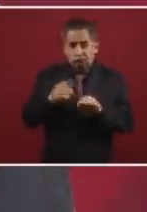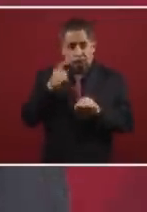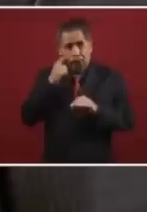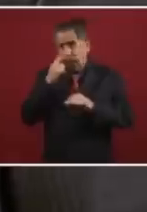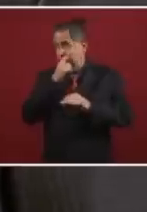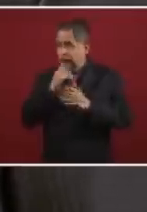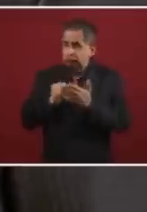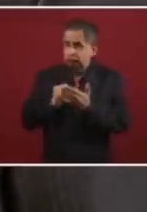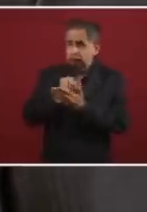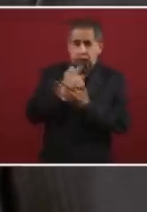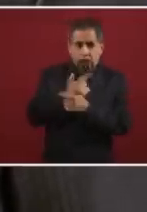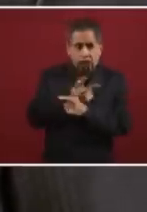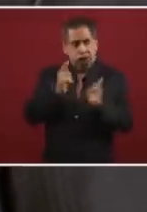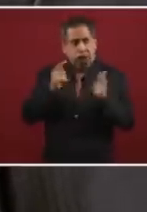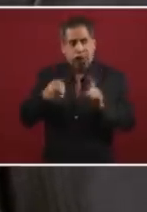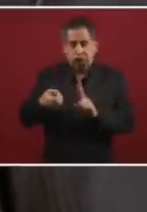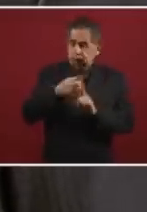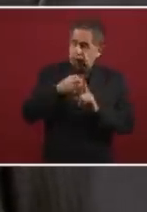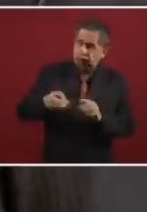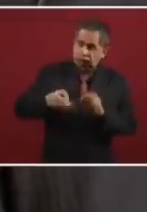una democracia